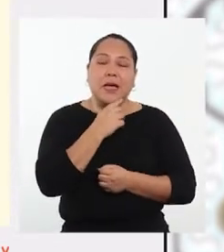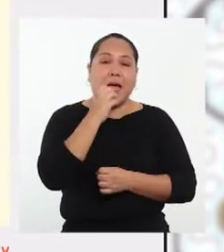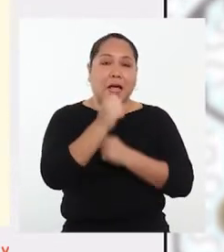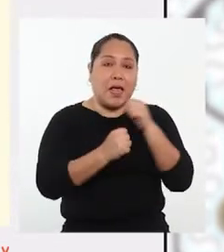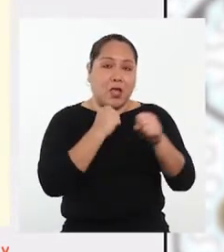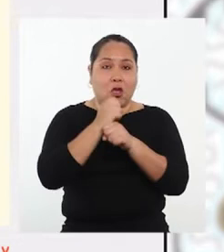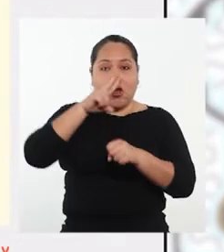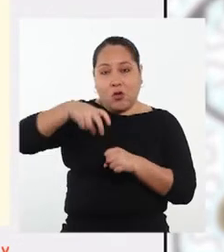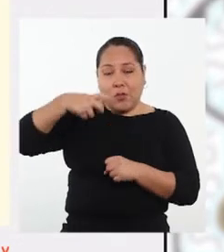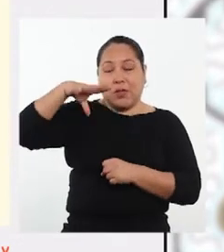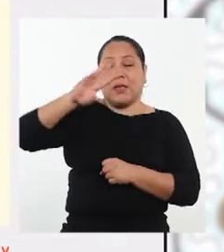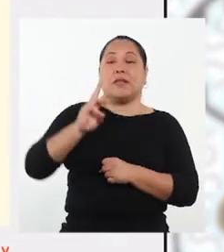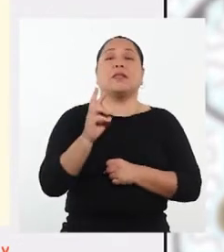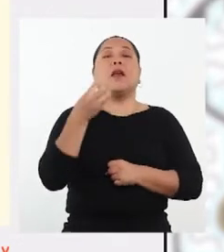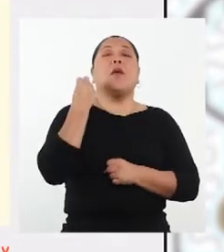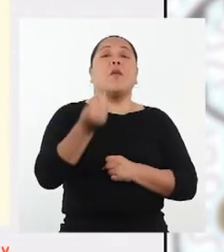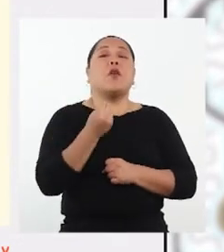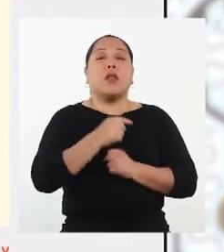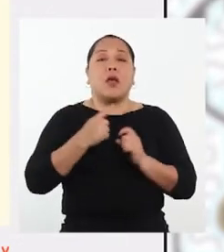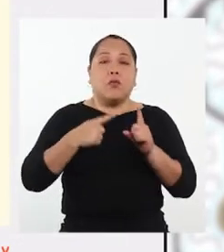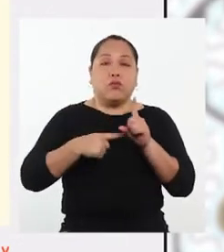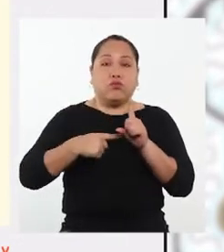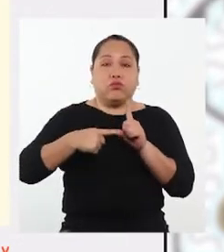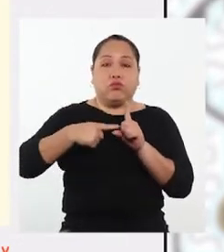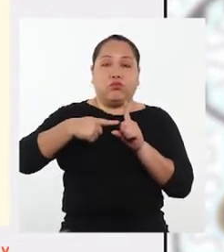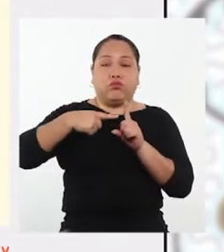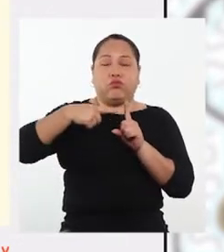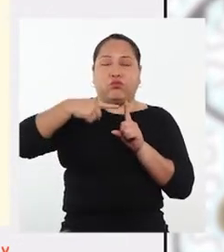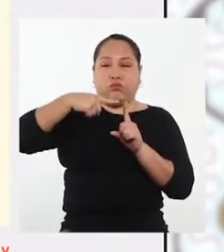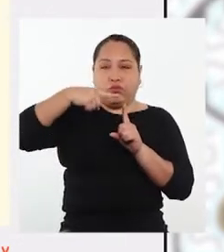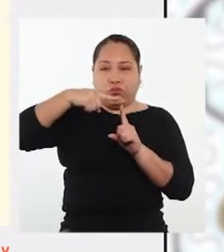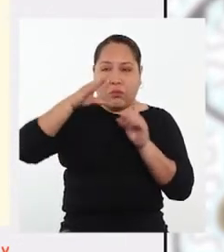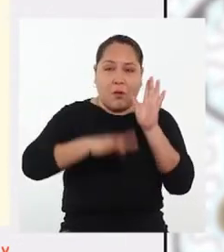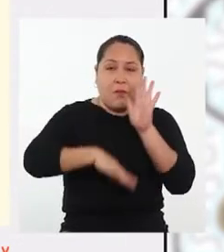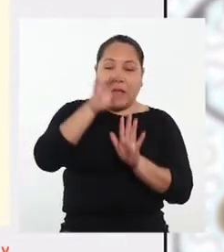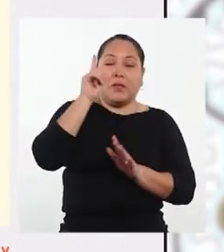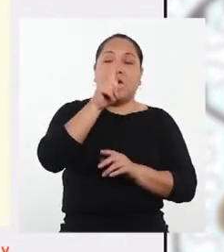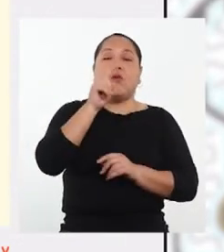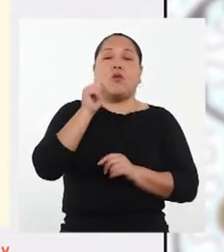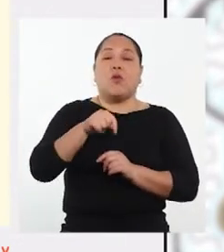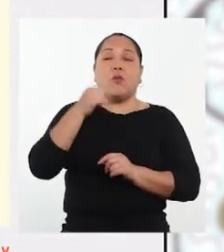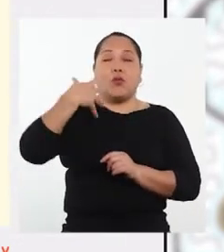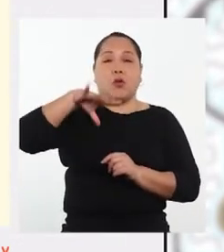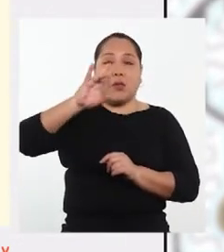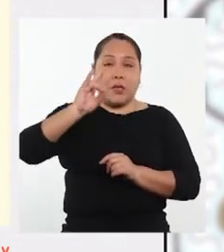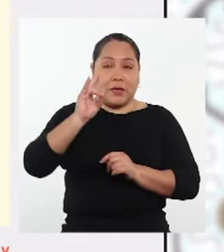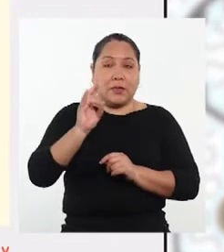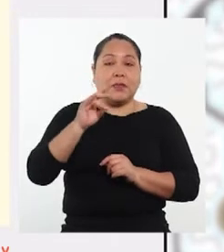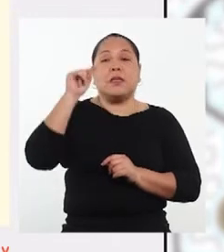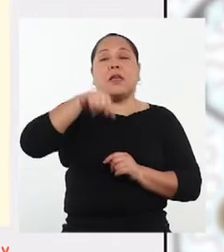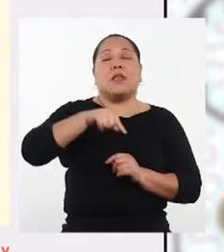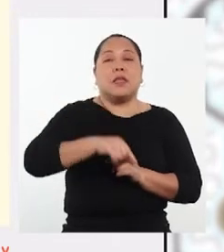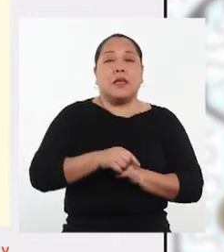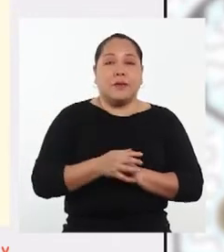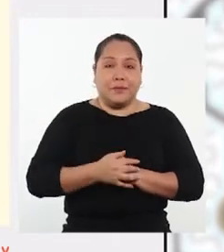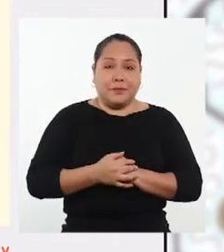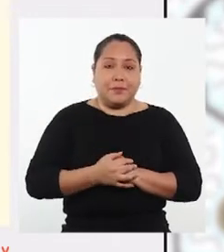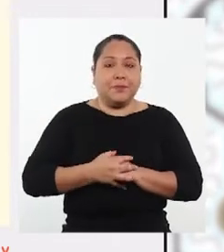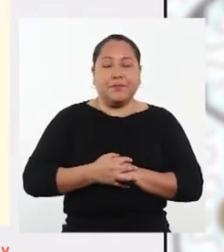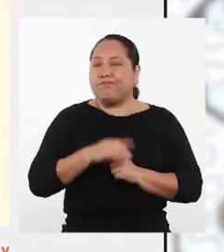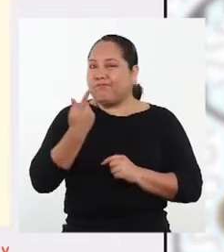el 2016, porque la temperatura aumentó más de 1.17 grados